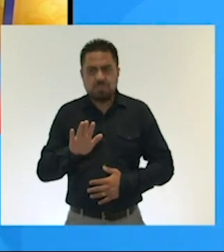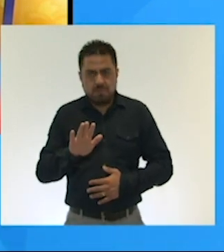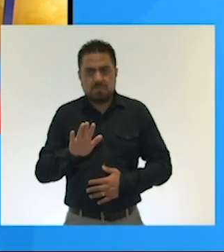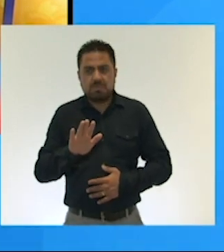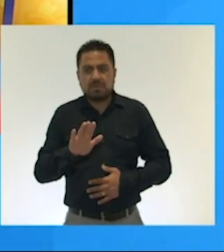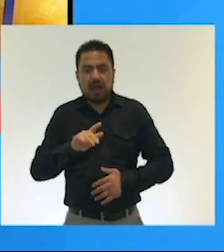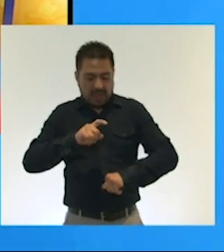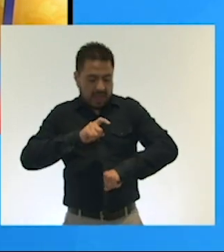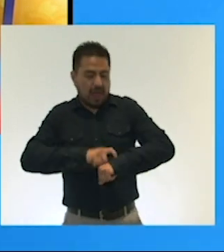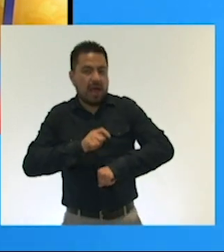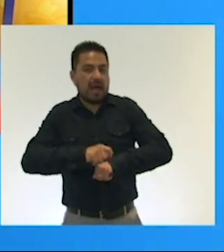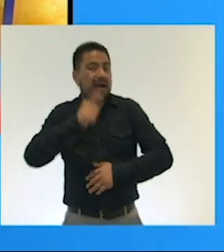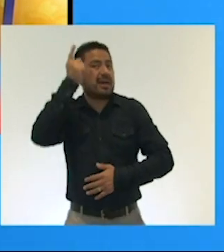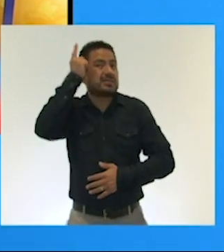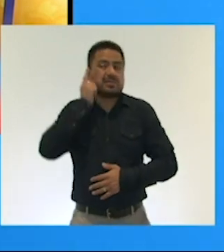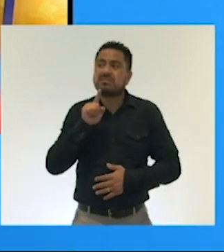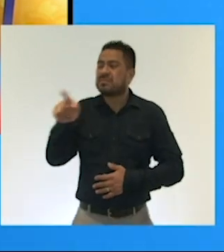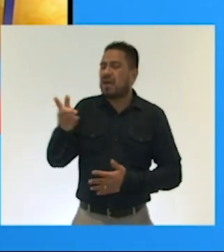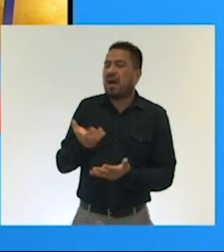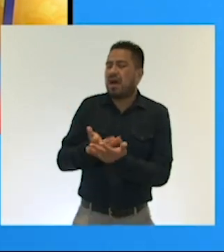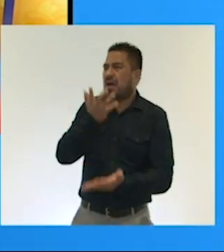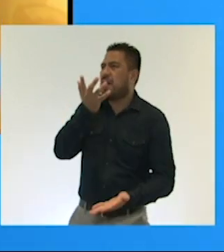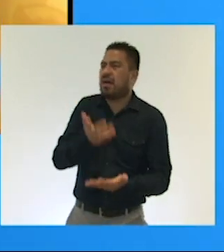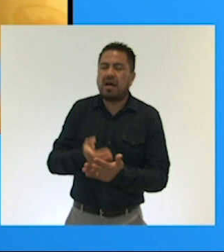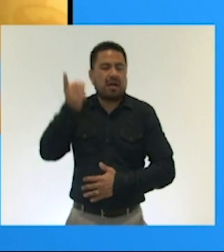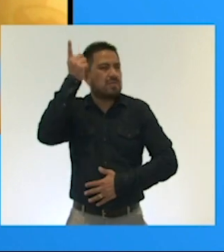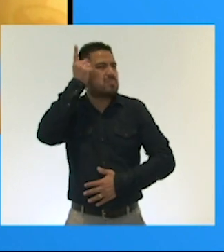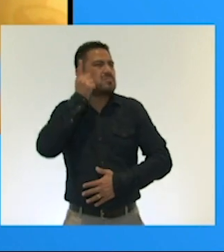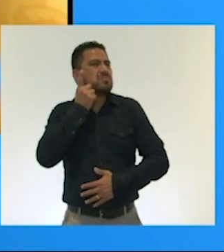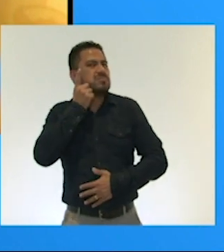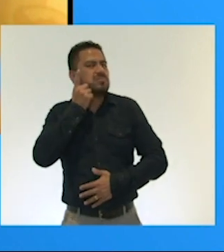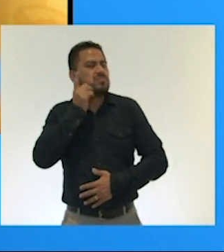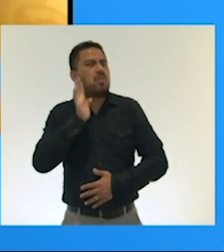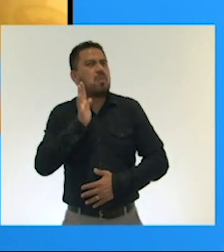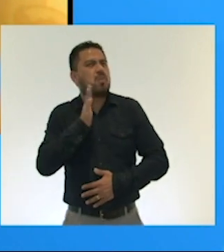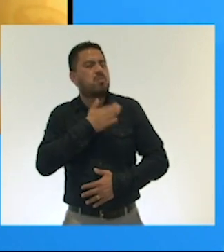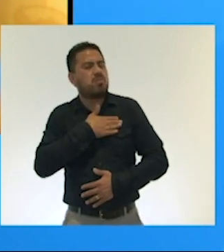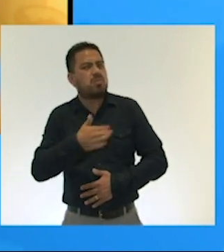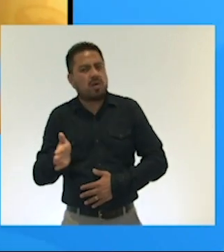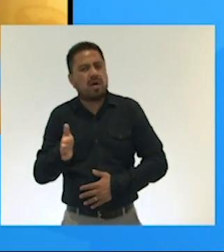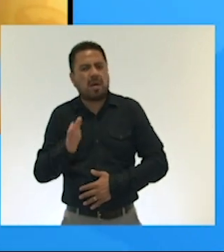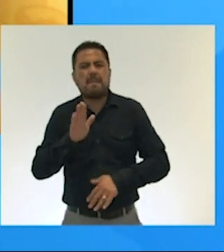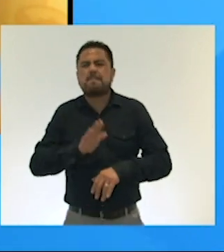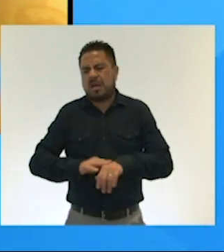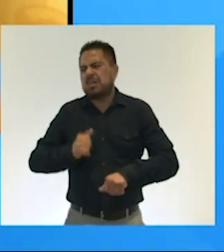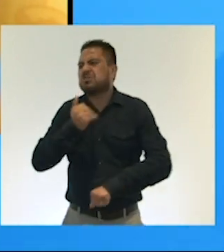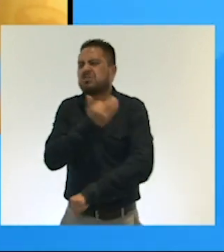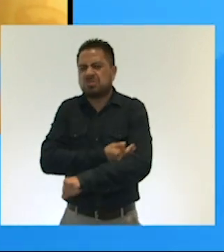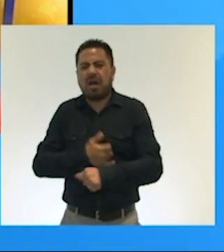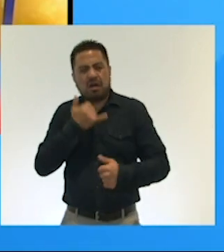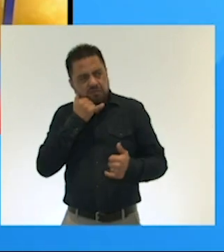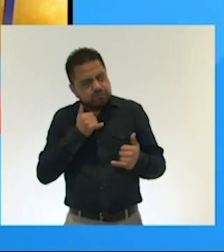es su hora de la siesta. Está dormida. Bueno, intentaré más tarde.